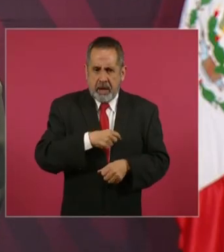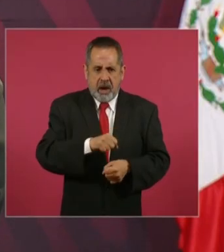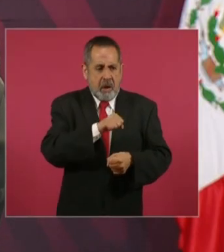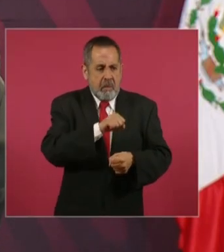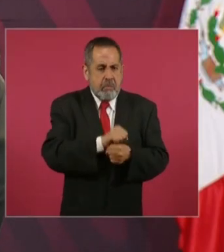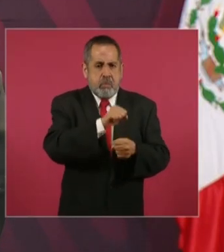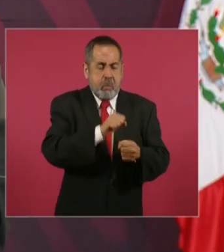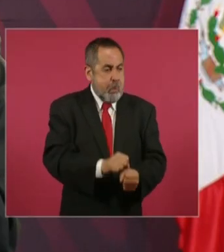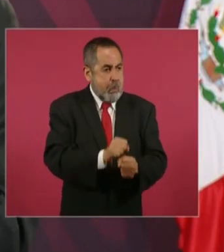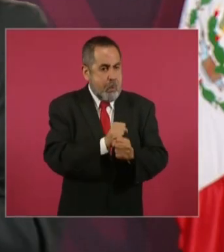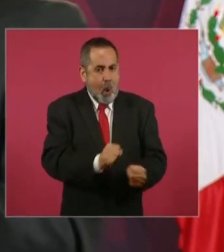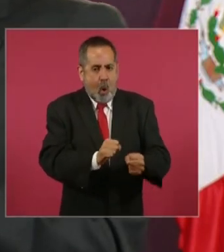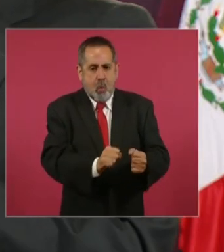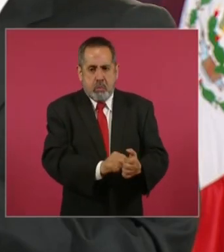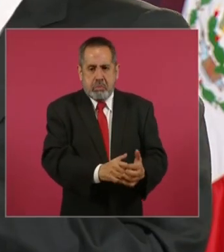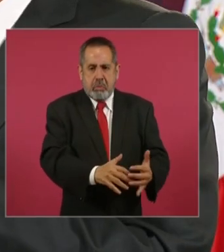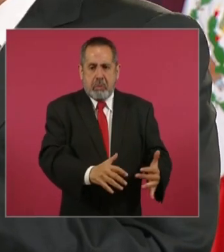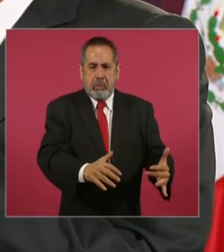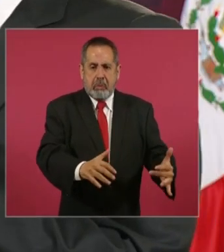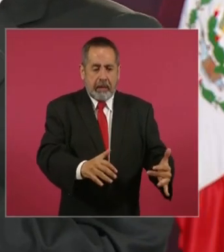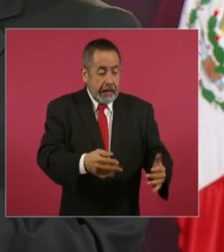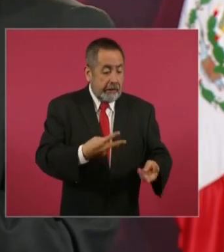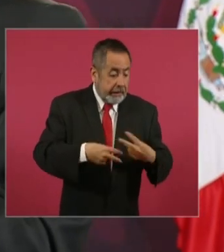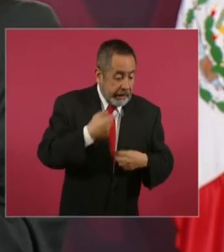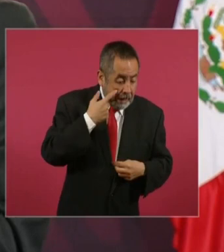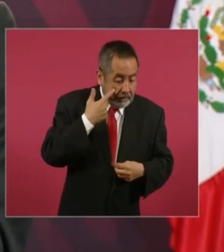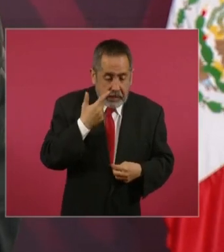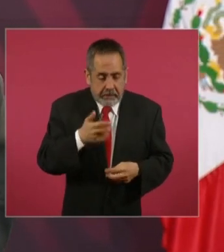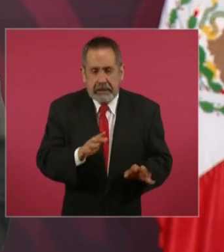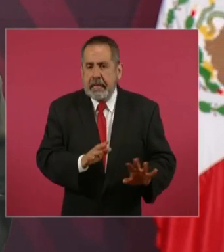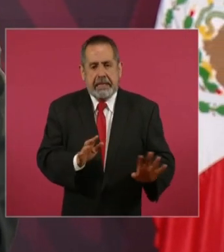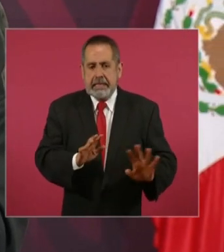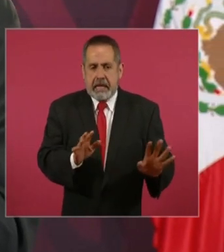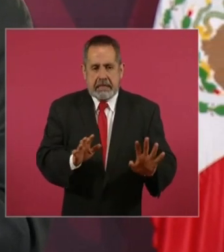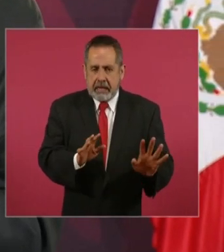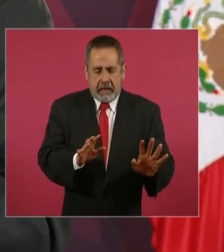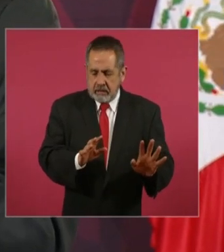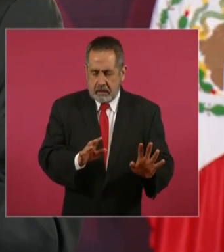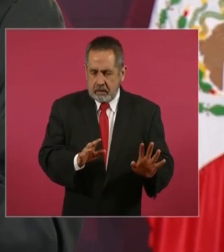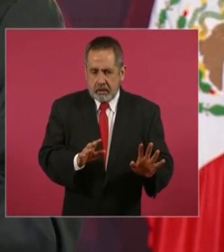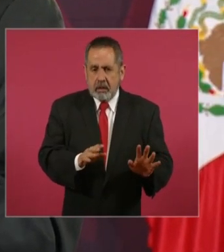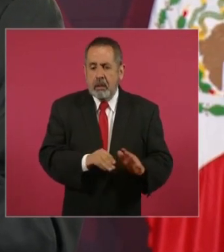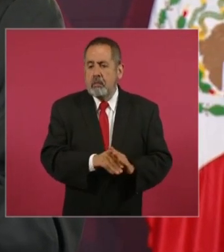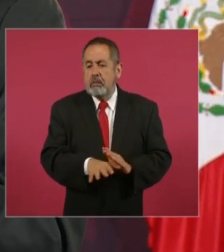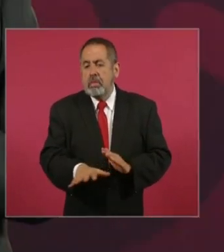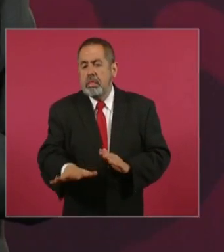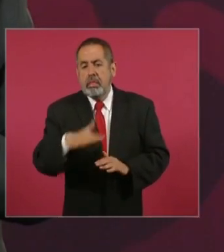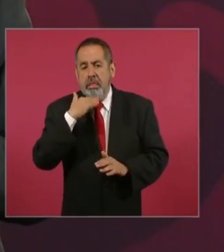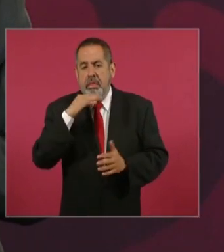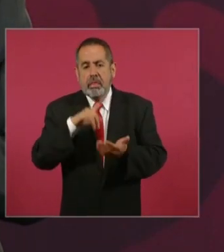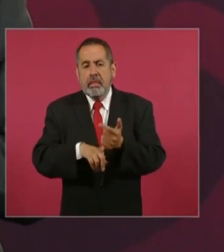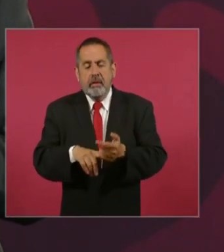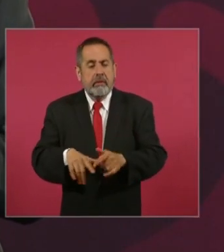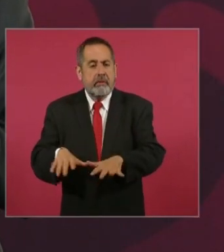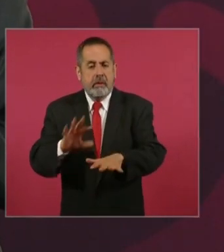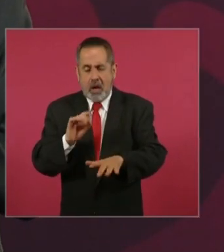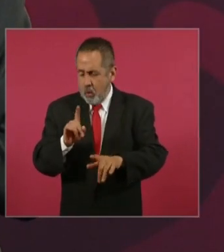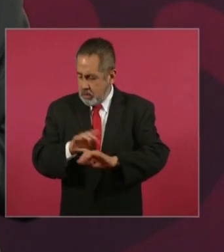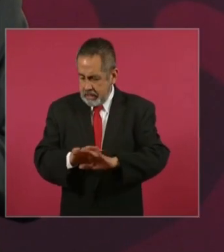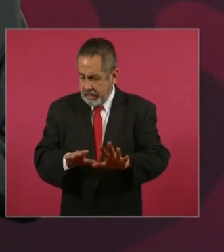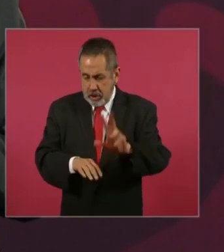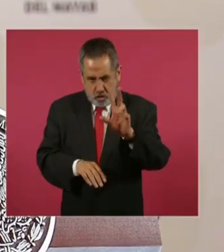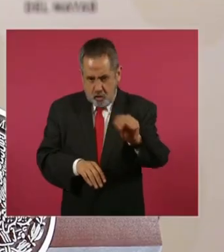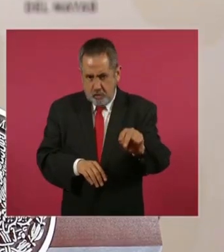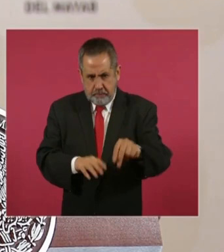mediante este mecanismo que afecta los mantos acuíferos. No